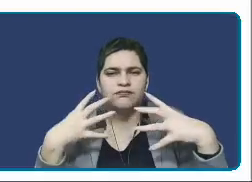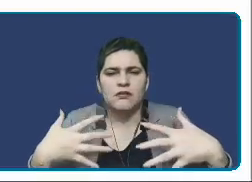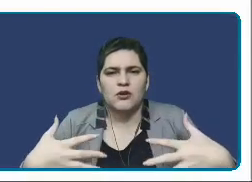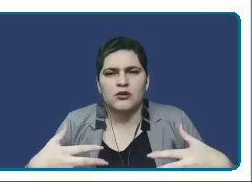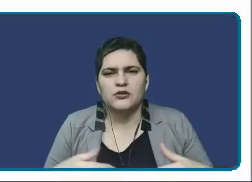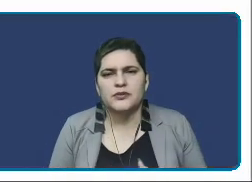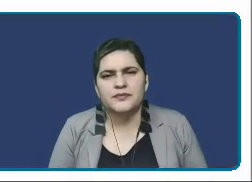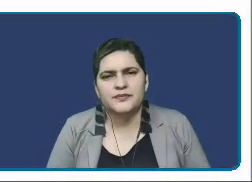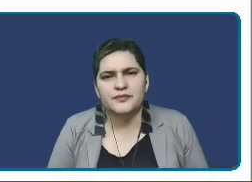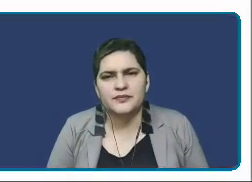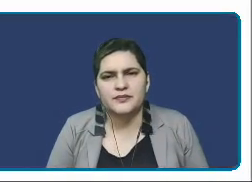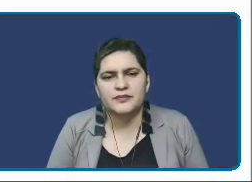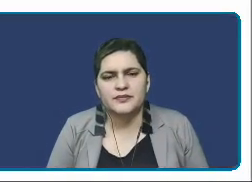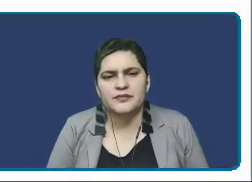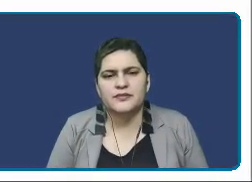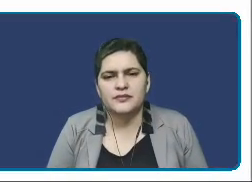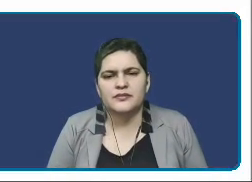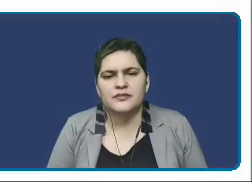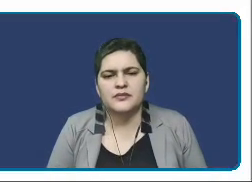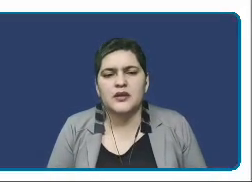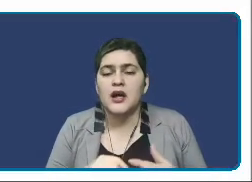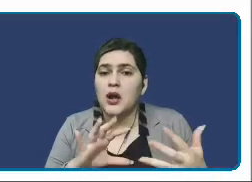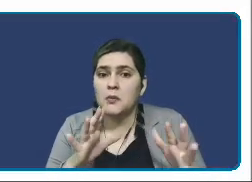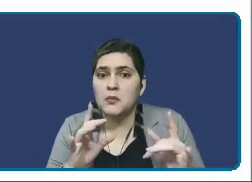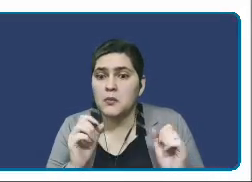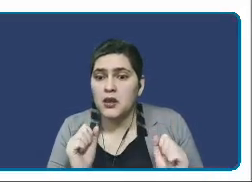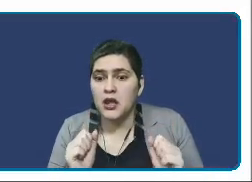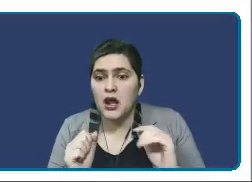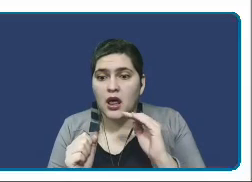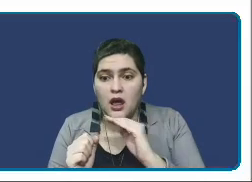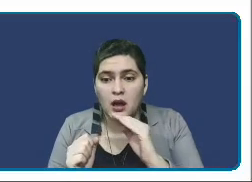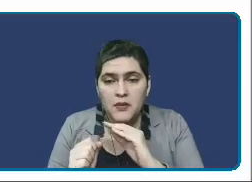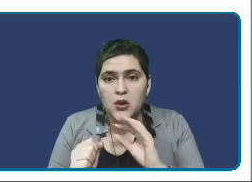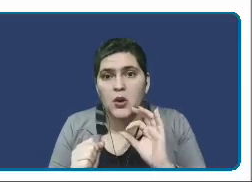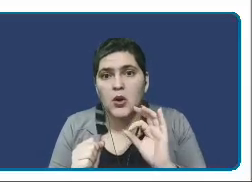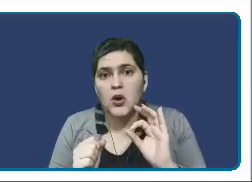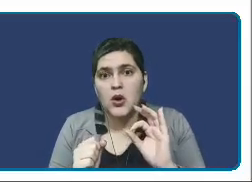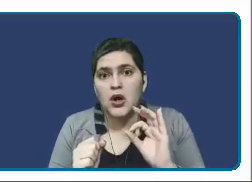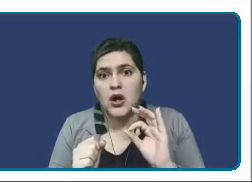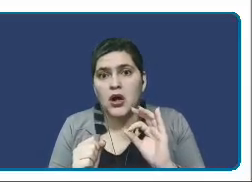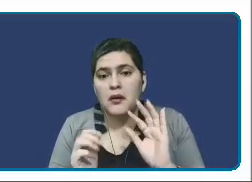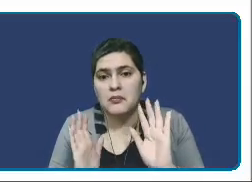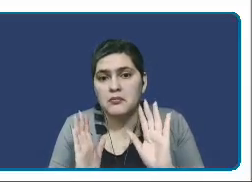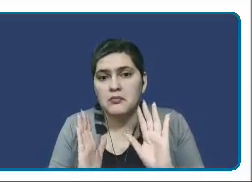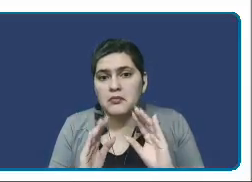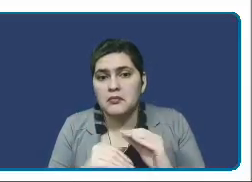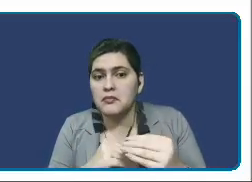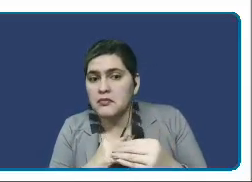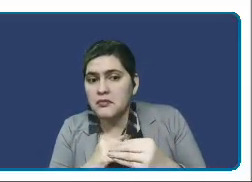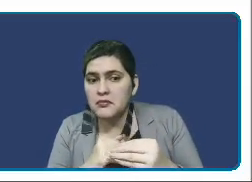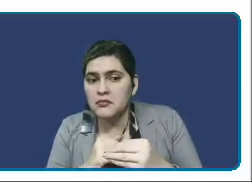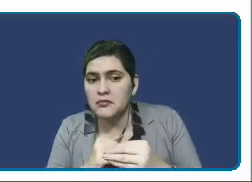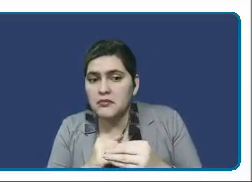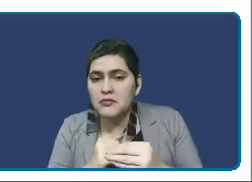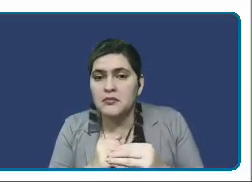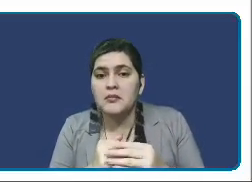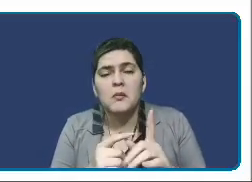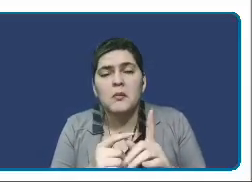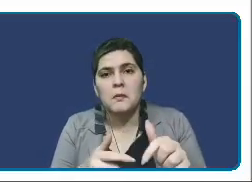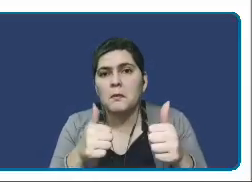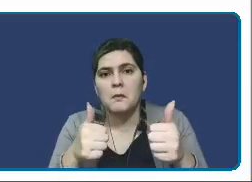No sé si me pueden decir cómo voy, si voy muy rápido, si estoy muy acelerada. Súper bien, súper bien.